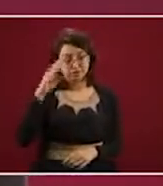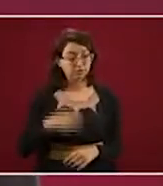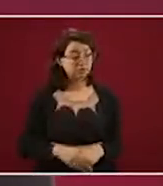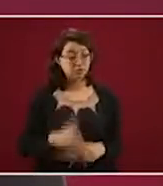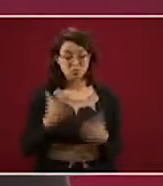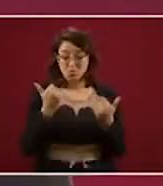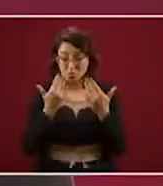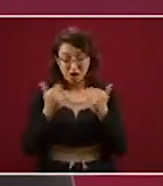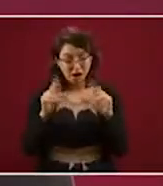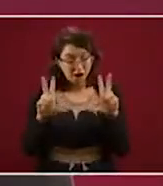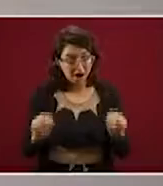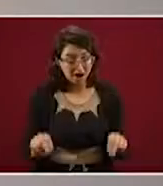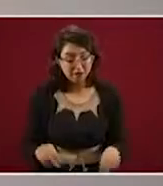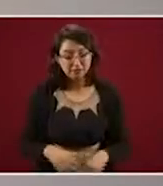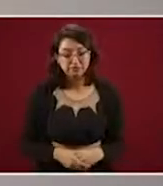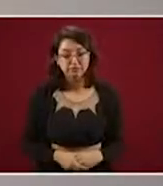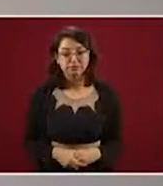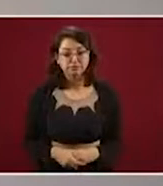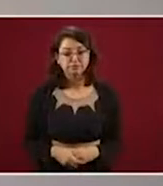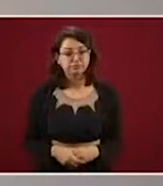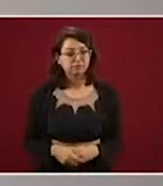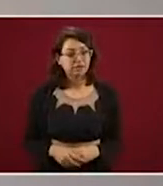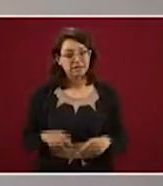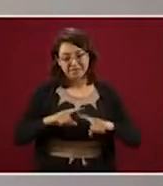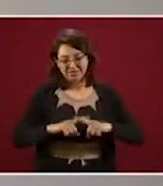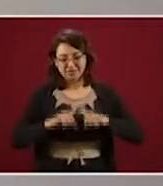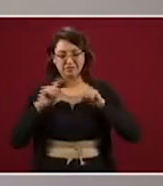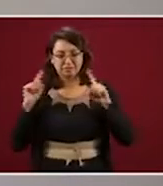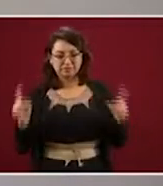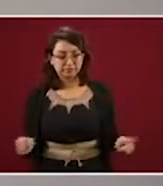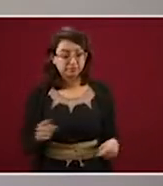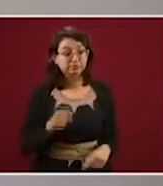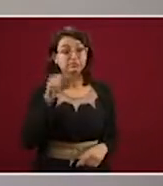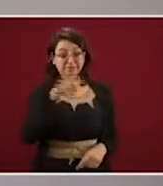No, ellos son los primeros